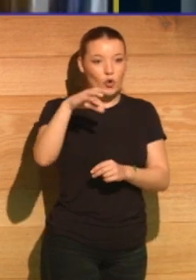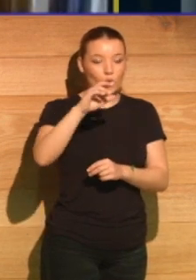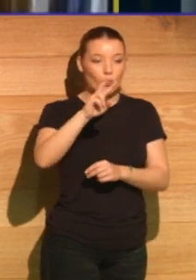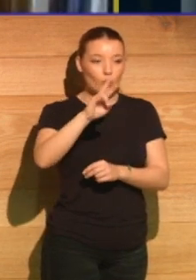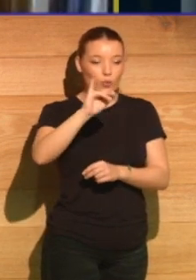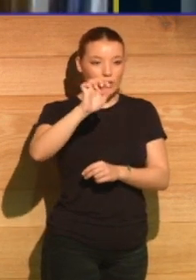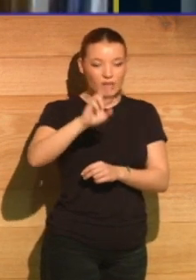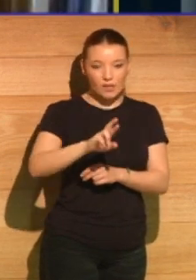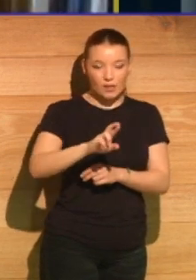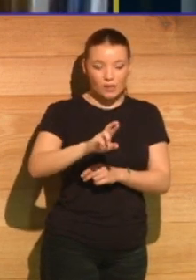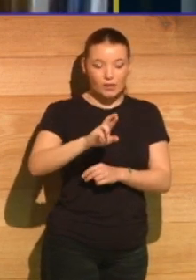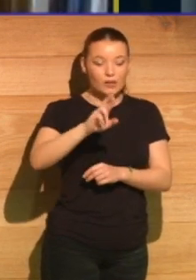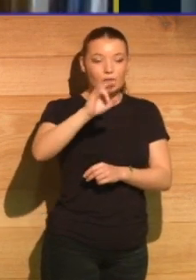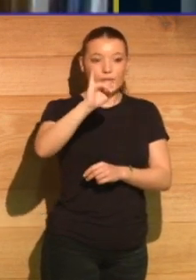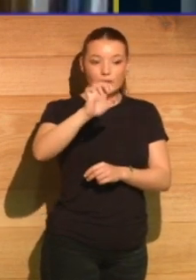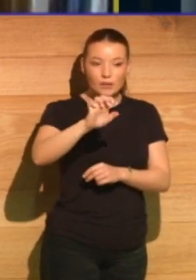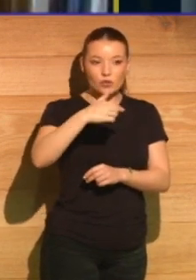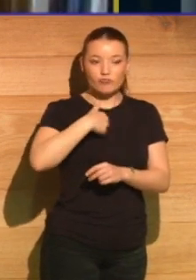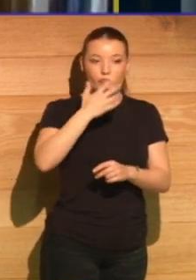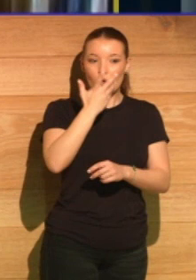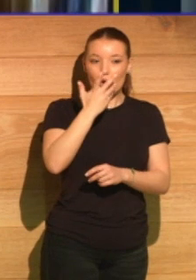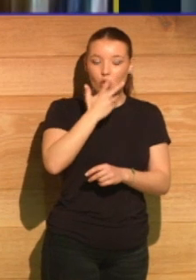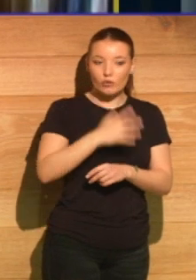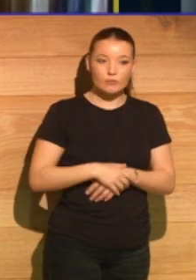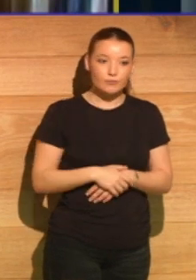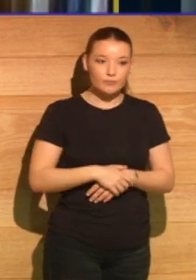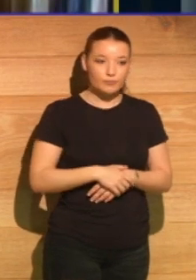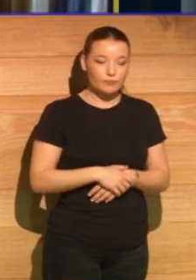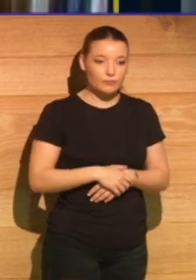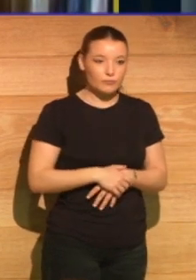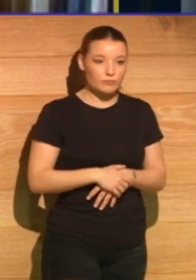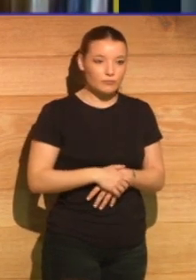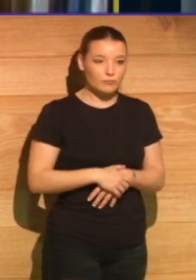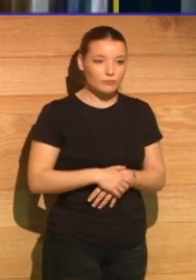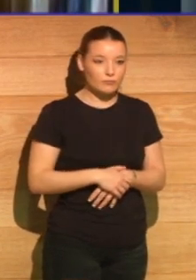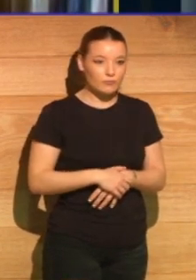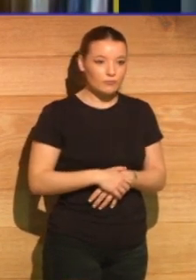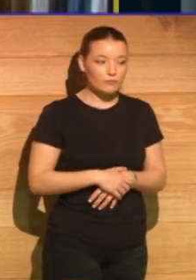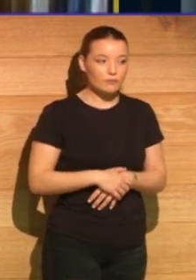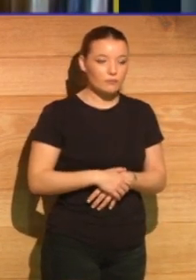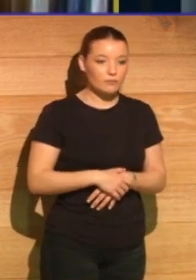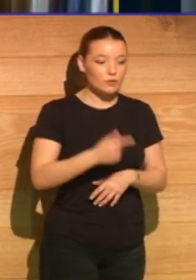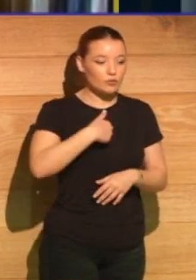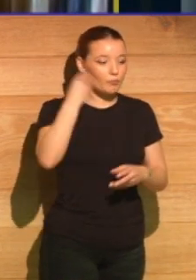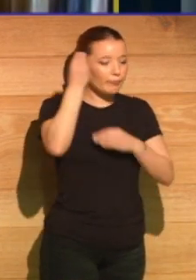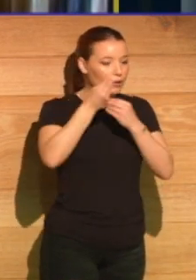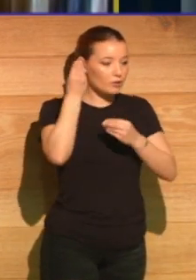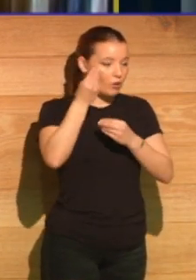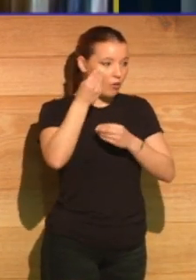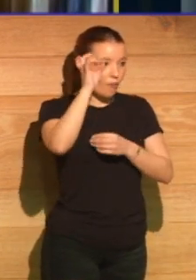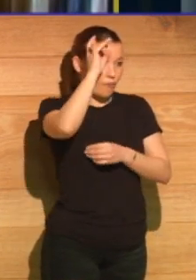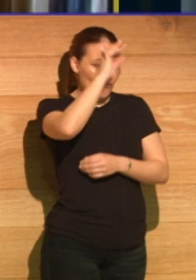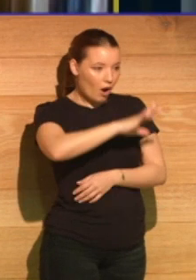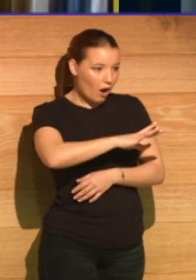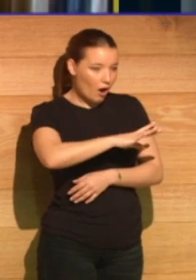fue un día en un reportaje que empecé con Lisa Meitner y de aquí, claro, ya se hace una bola y pensé, madre mía, todo ese